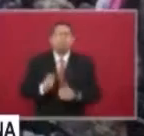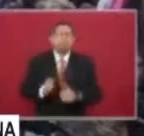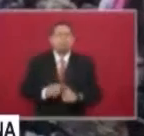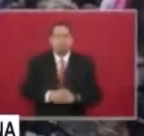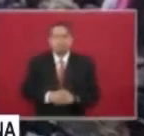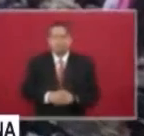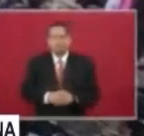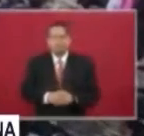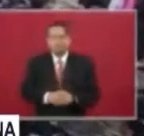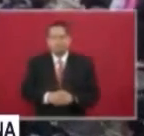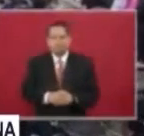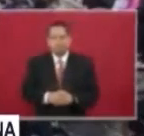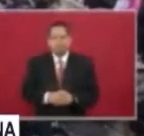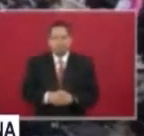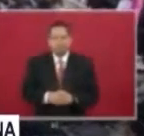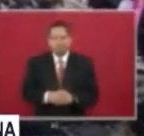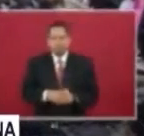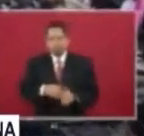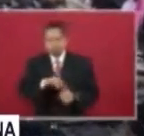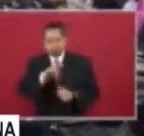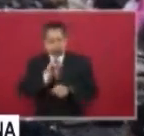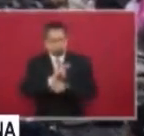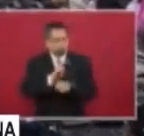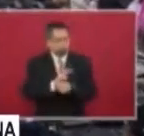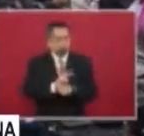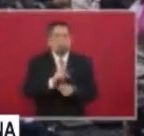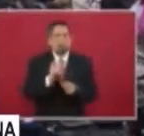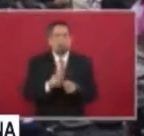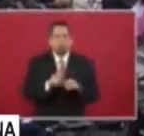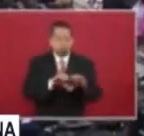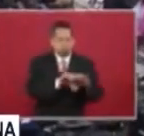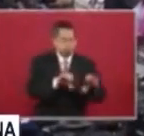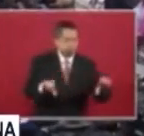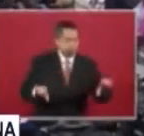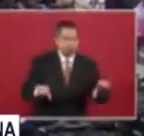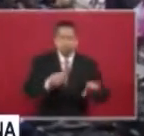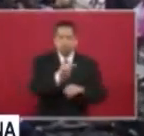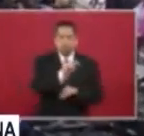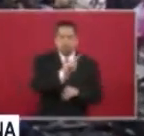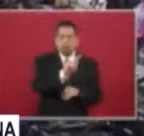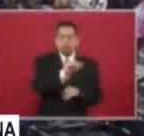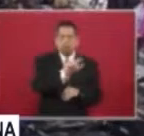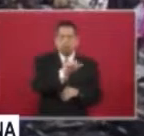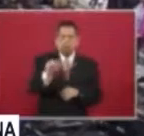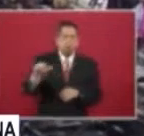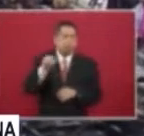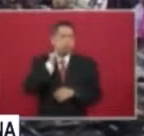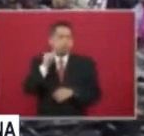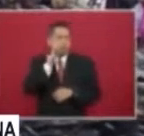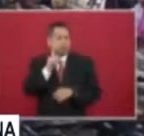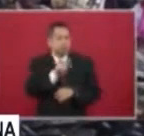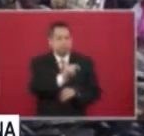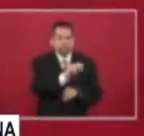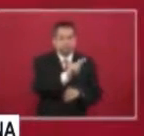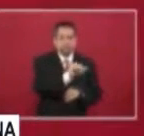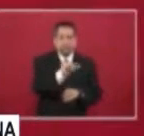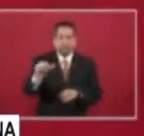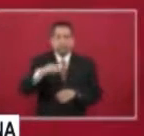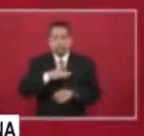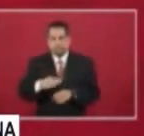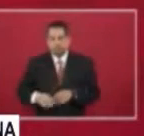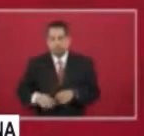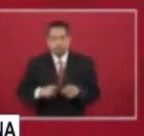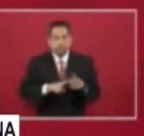una instancia del gobierno del de carácter civil y luego